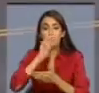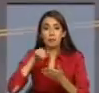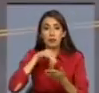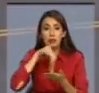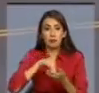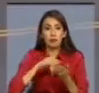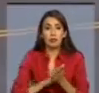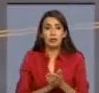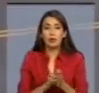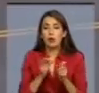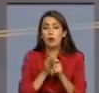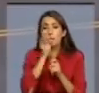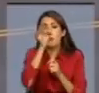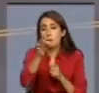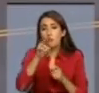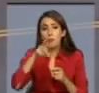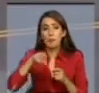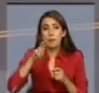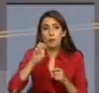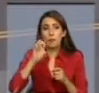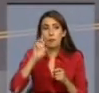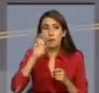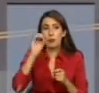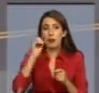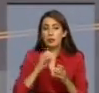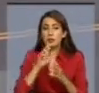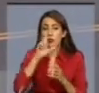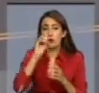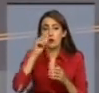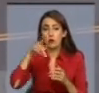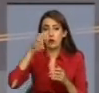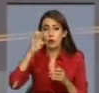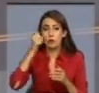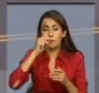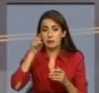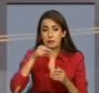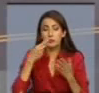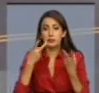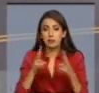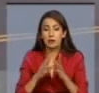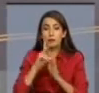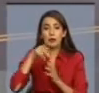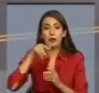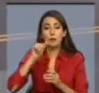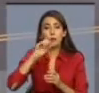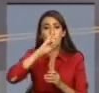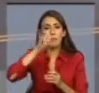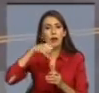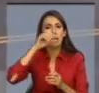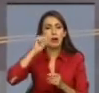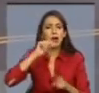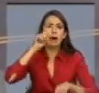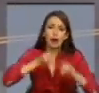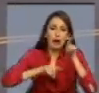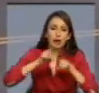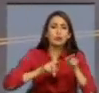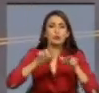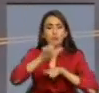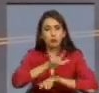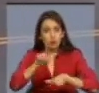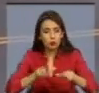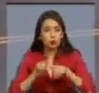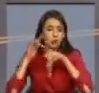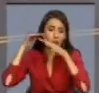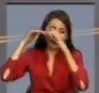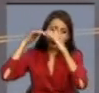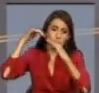Puerto López, con el circuito del Colibrí, en Machalí y Azalango, estamos hablando también del cantón Paján, en la cascada de San Francisco, que está a